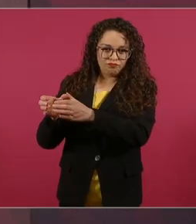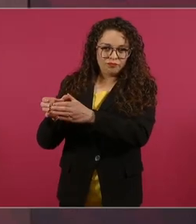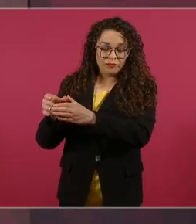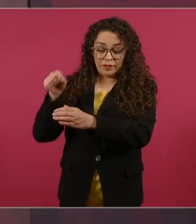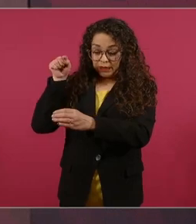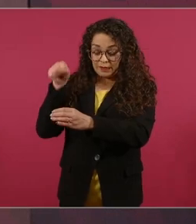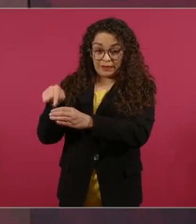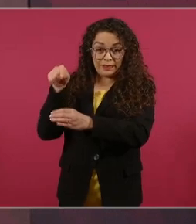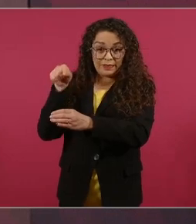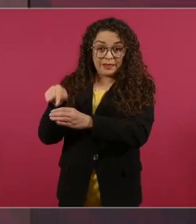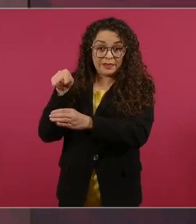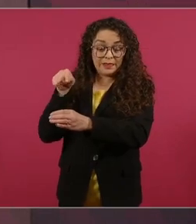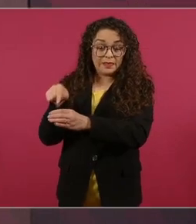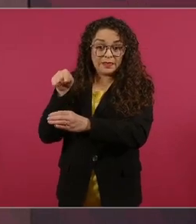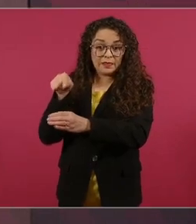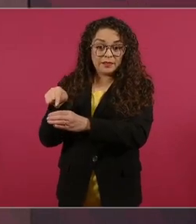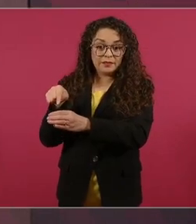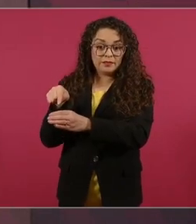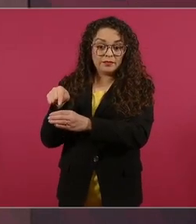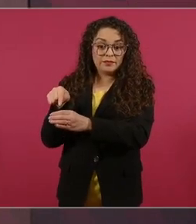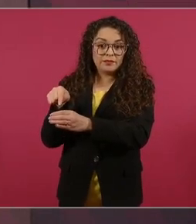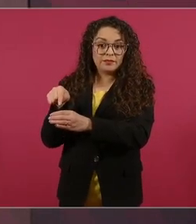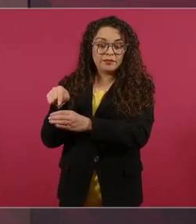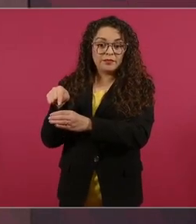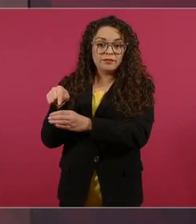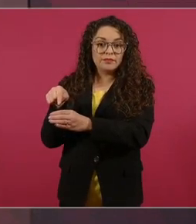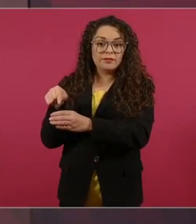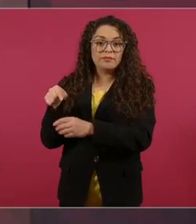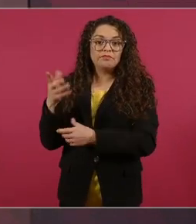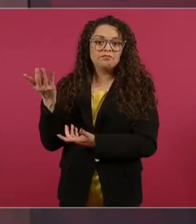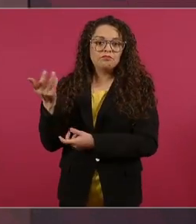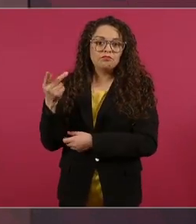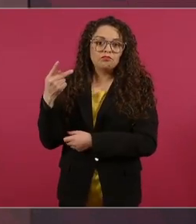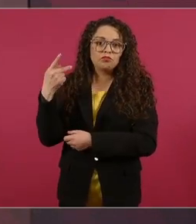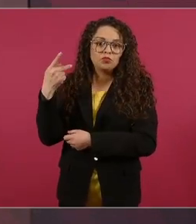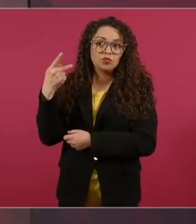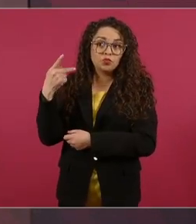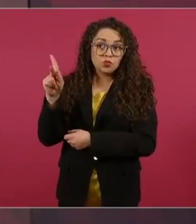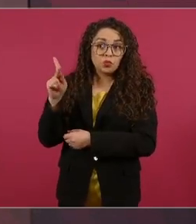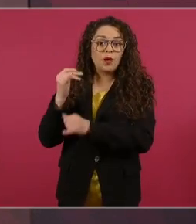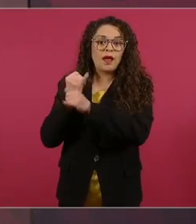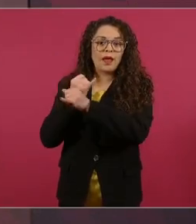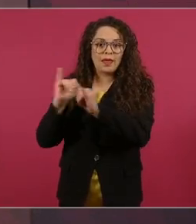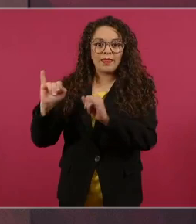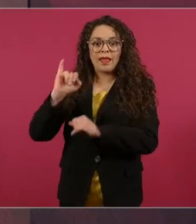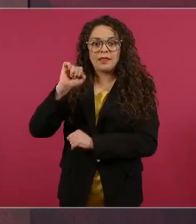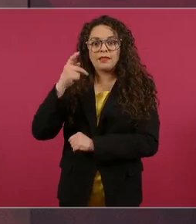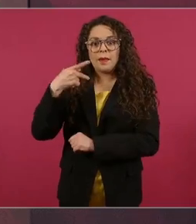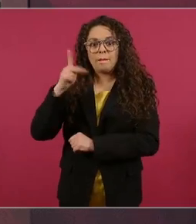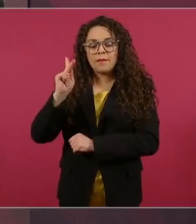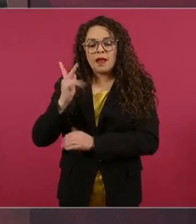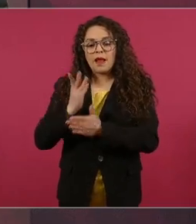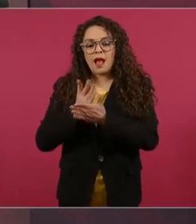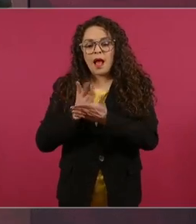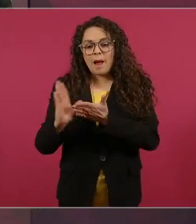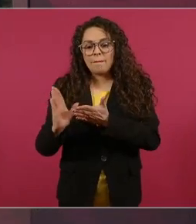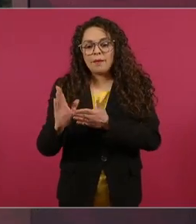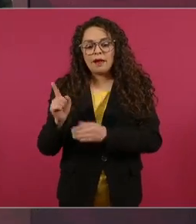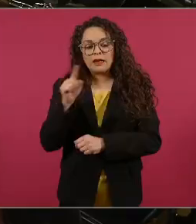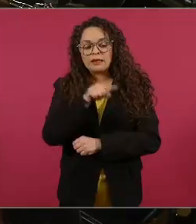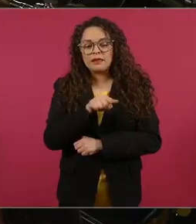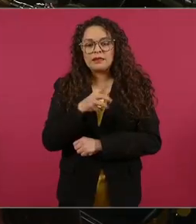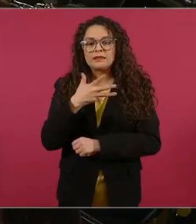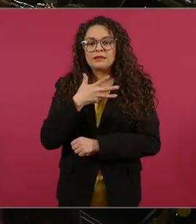que se manejan con una autonomía relativa y además que están muy